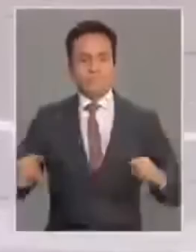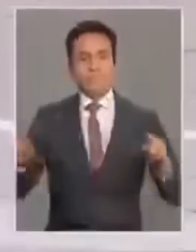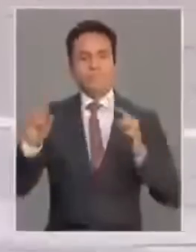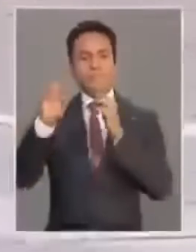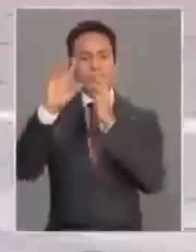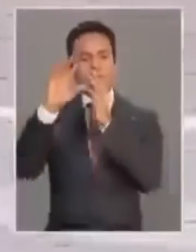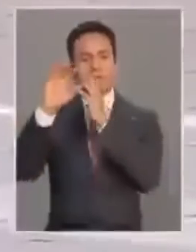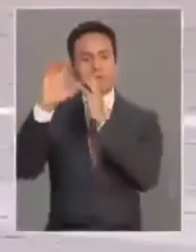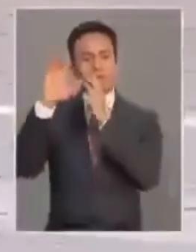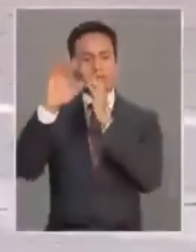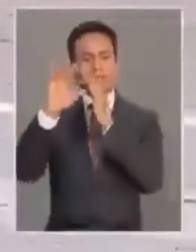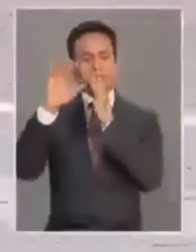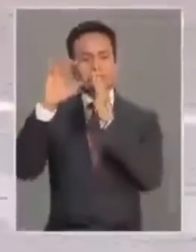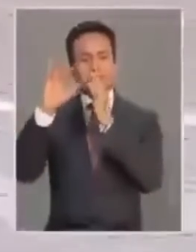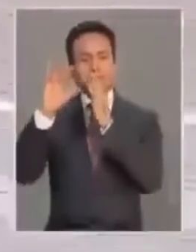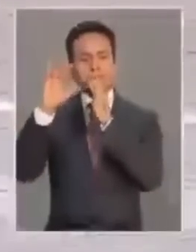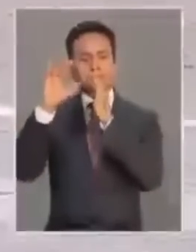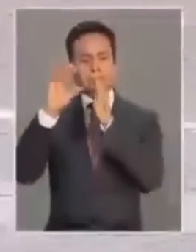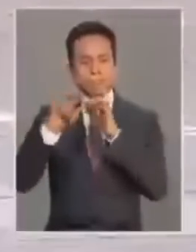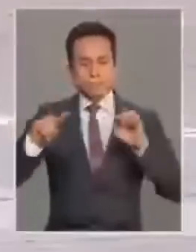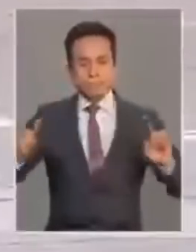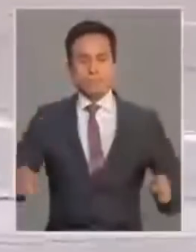otras cosas, pero...